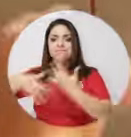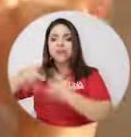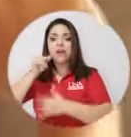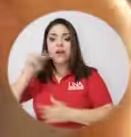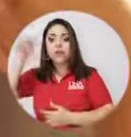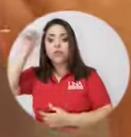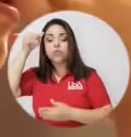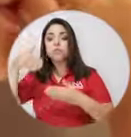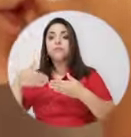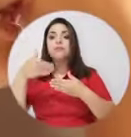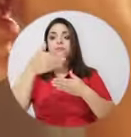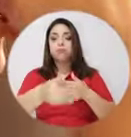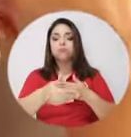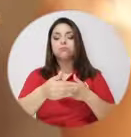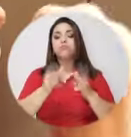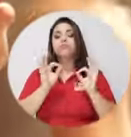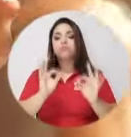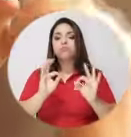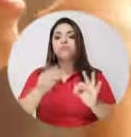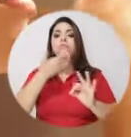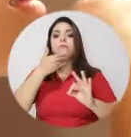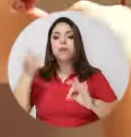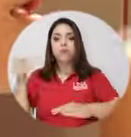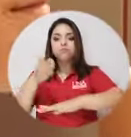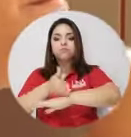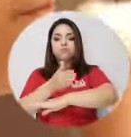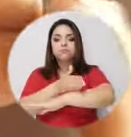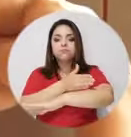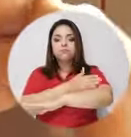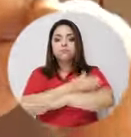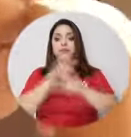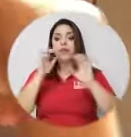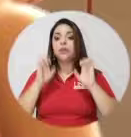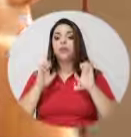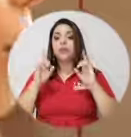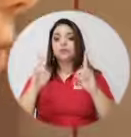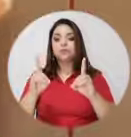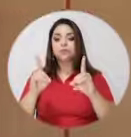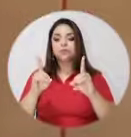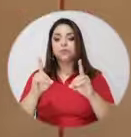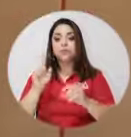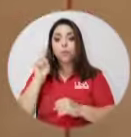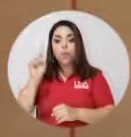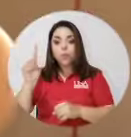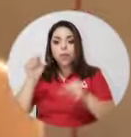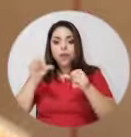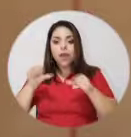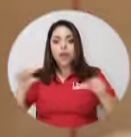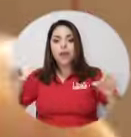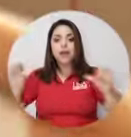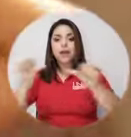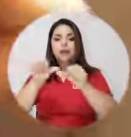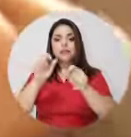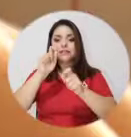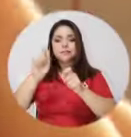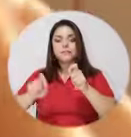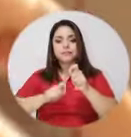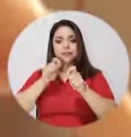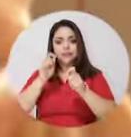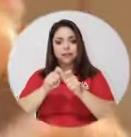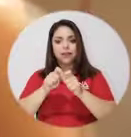como cuantitativamente, luego tienen mejor desempeño en el proceso educativo. Una de esas